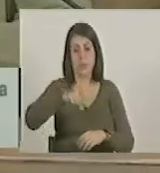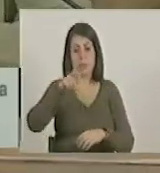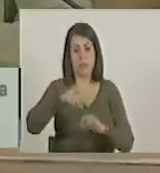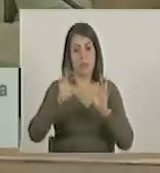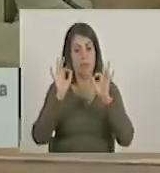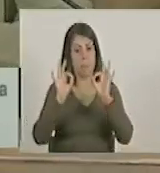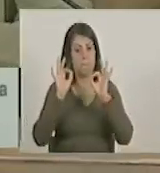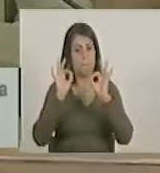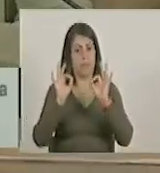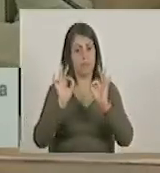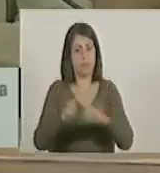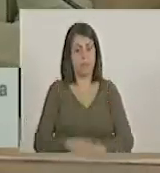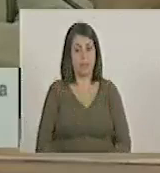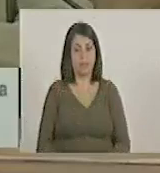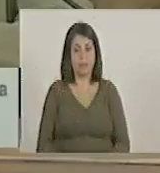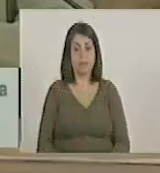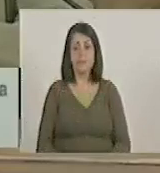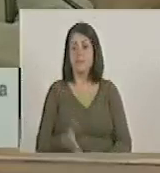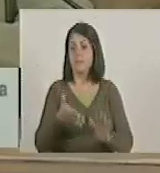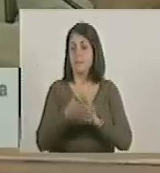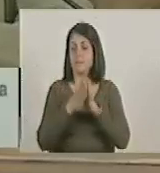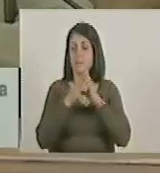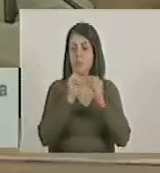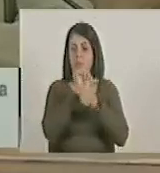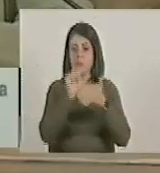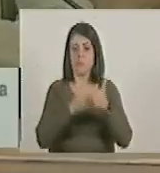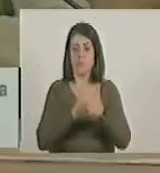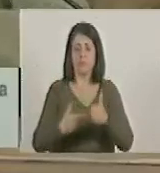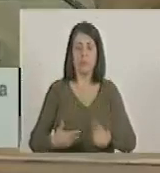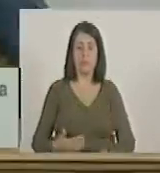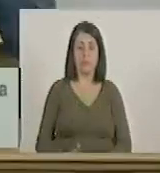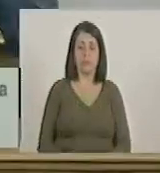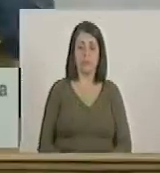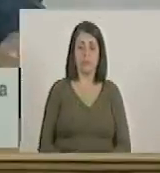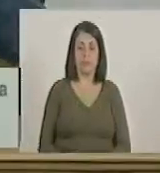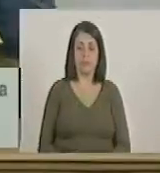necesidades educativas específicas. Es todo, vicepresidente.